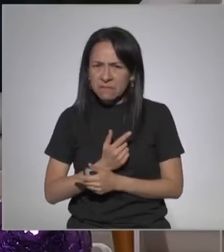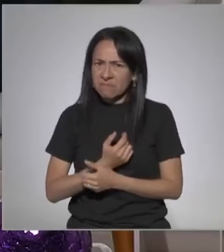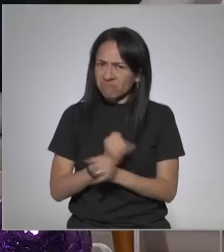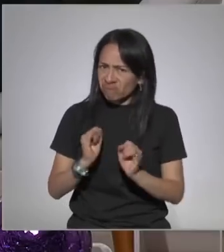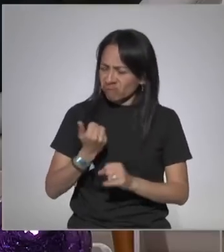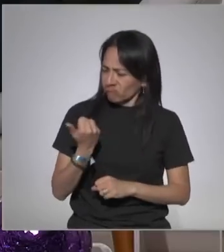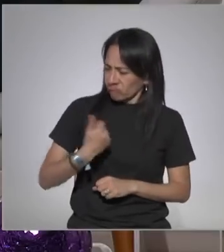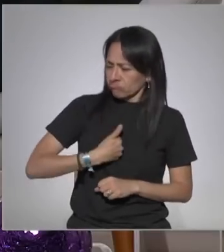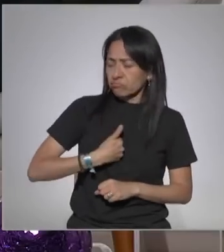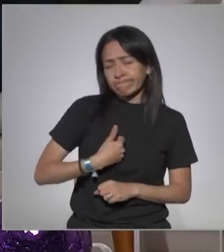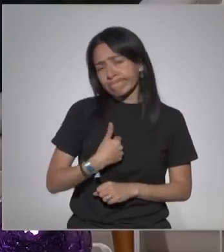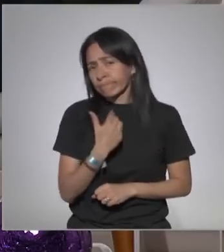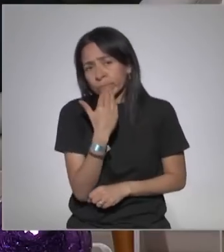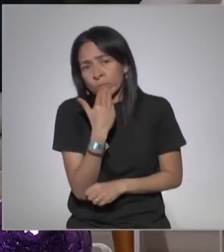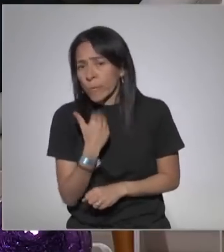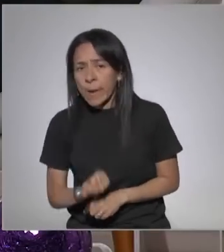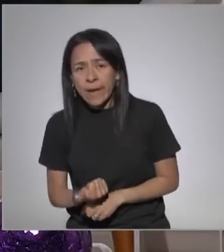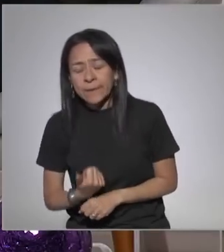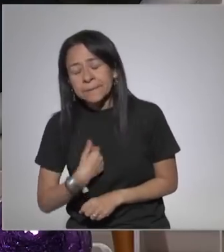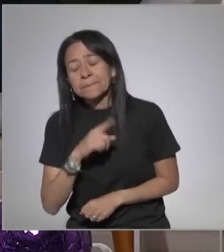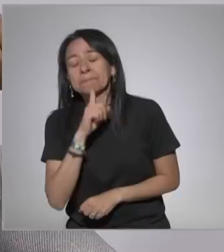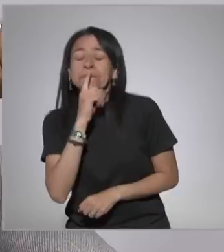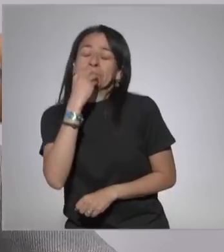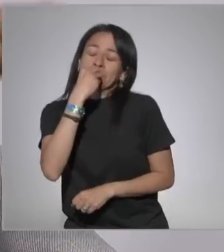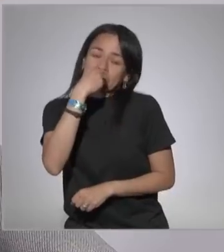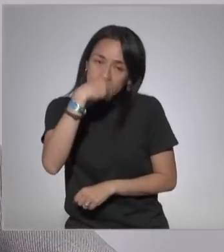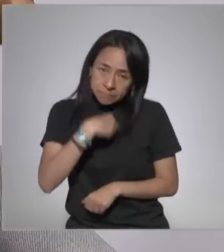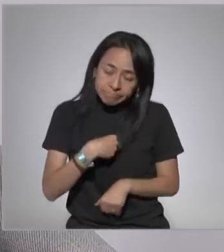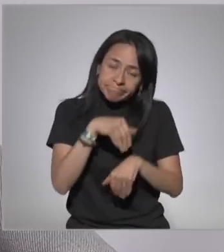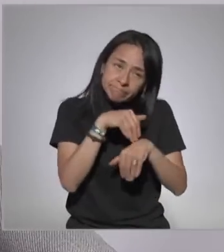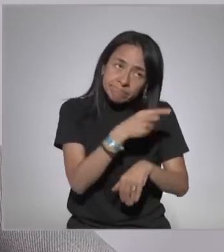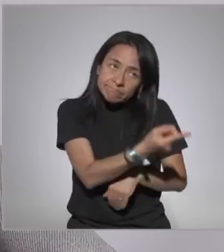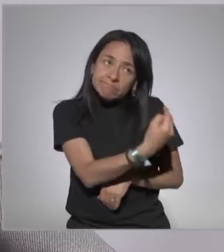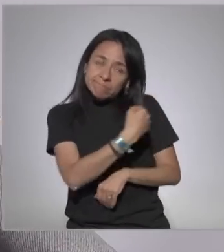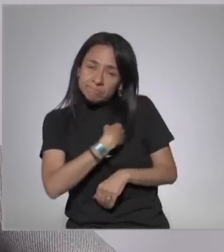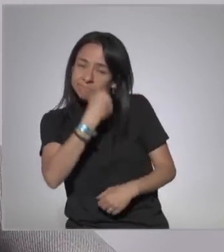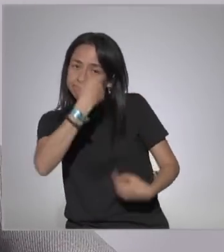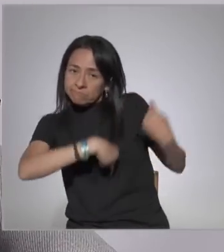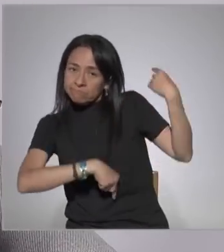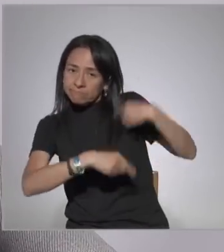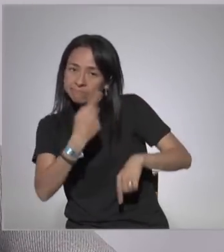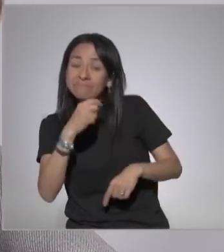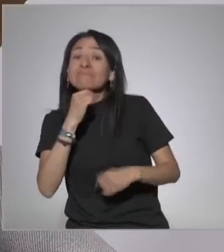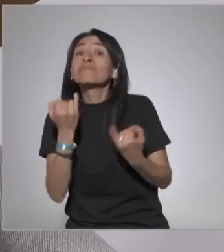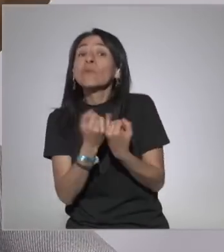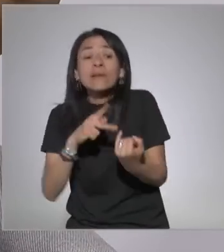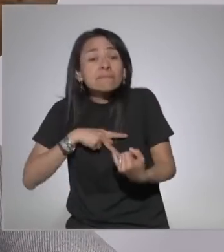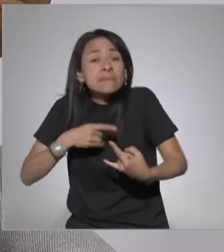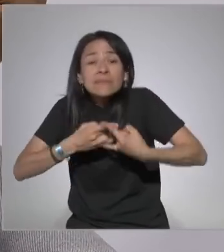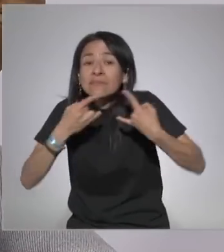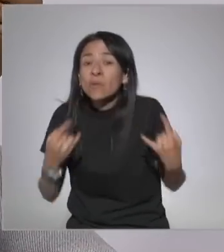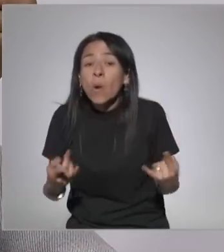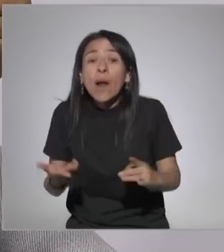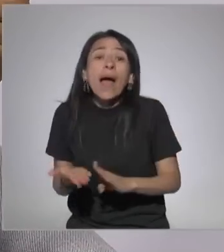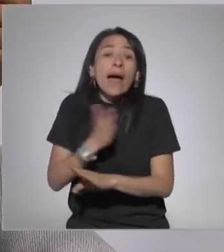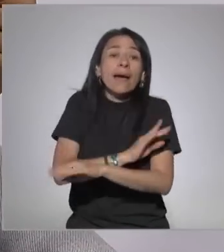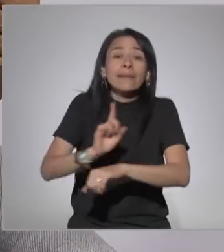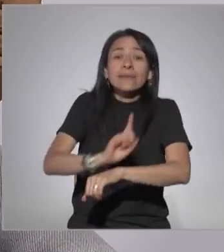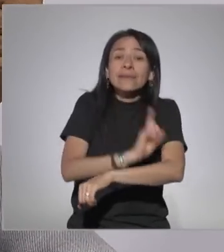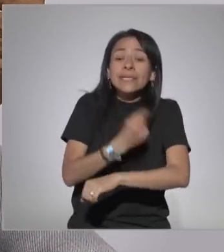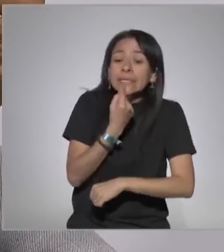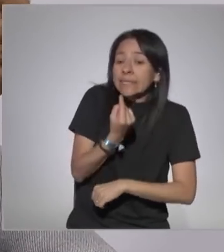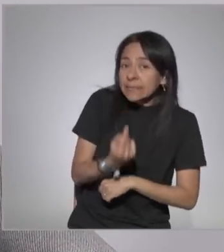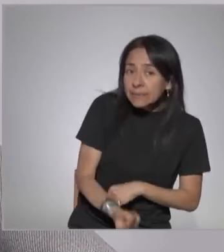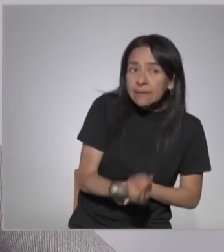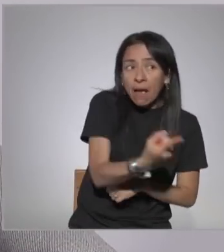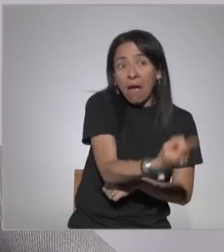someter, que también forma parte de la historia, de cómo fui sometida. Y hay una continuidad en